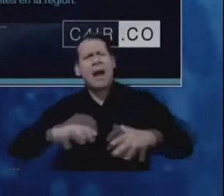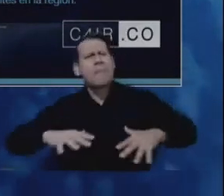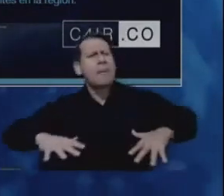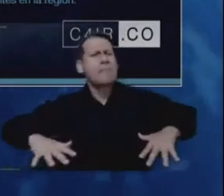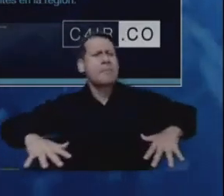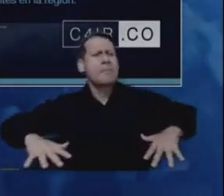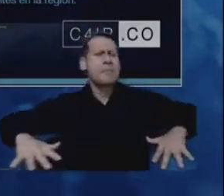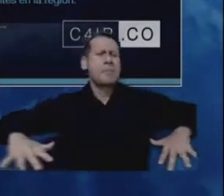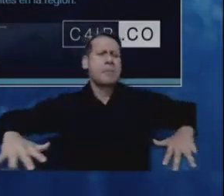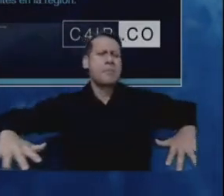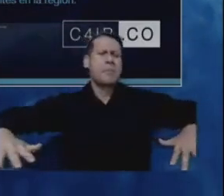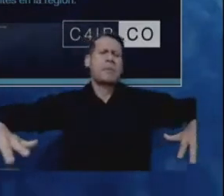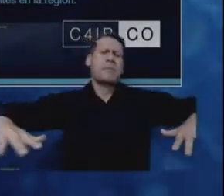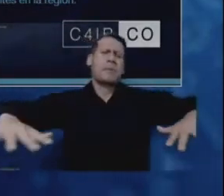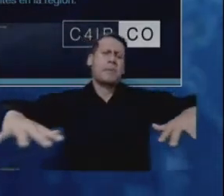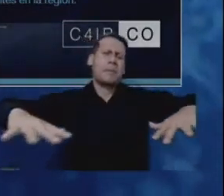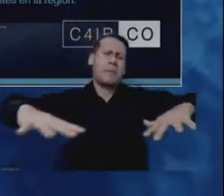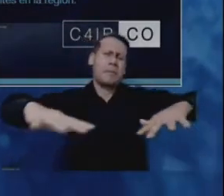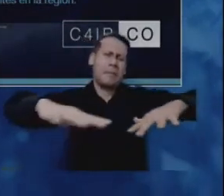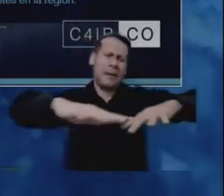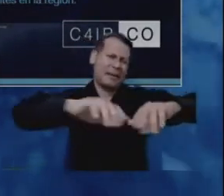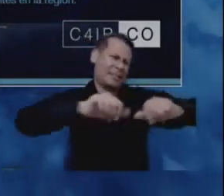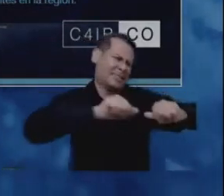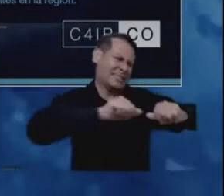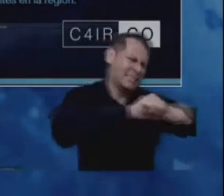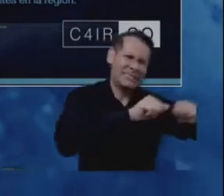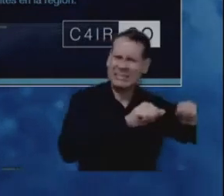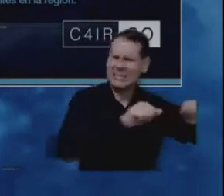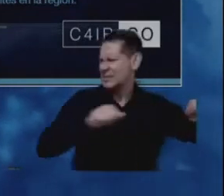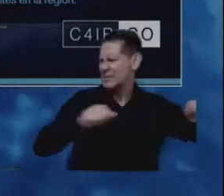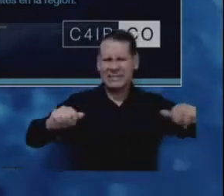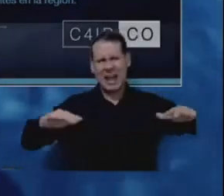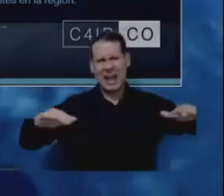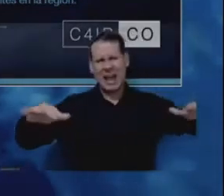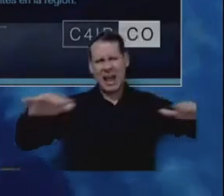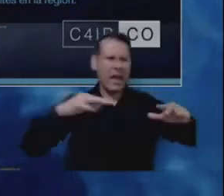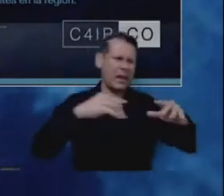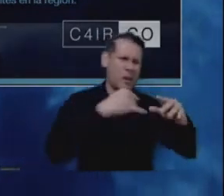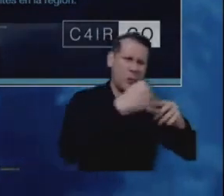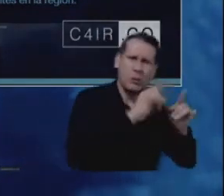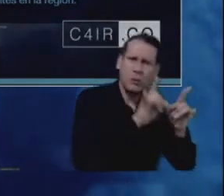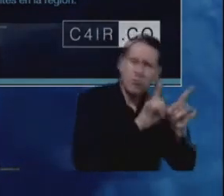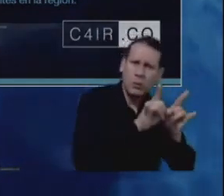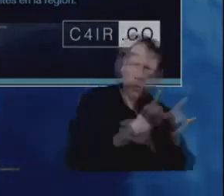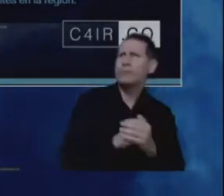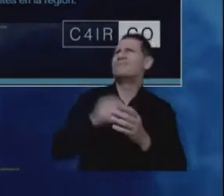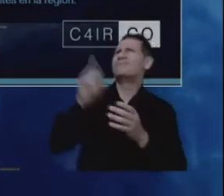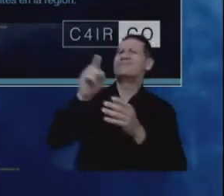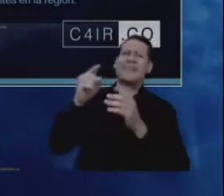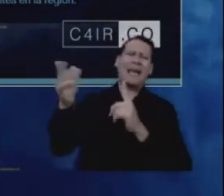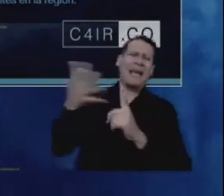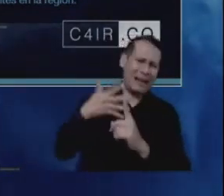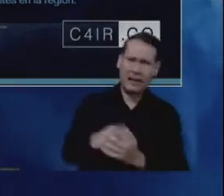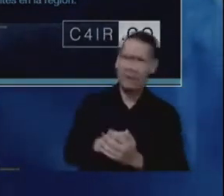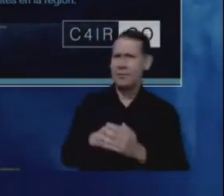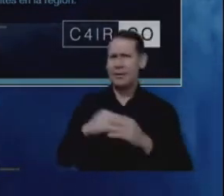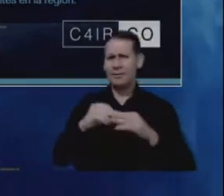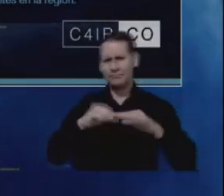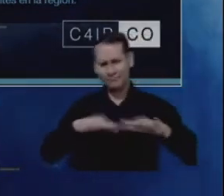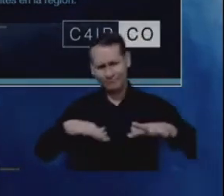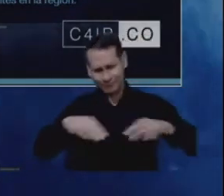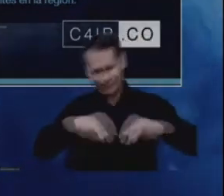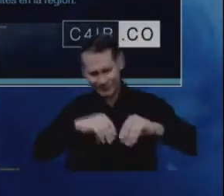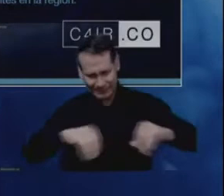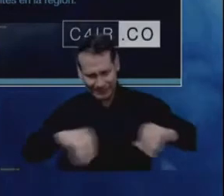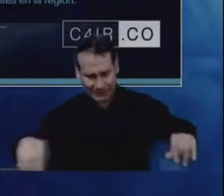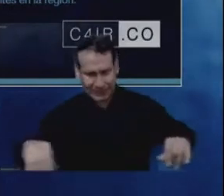sensores puestos en diferentes puntos, podemos captar información sobre el clima, sobre el terreno, sobre la tierra, sobre los